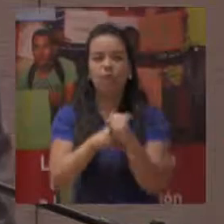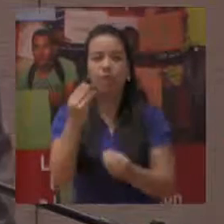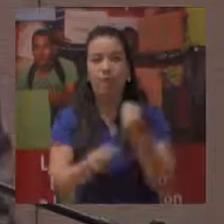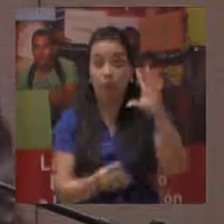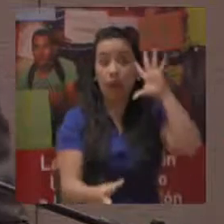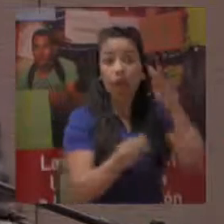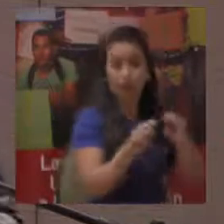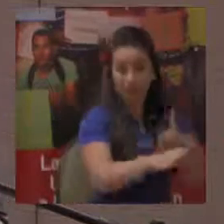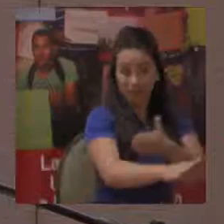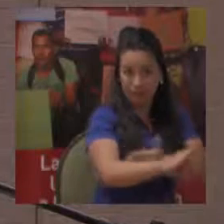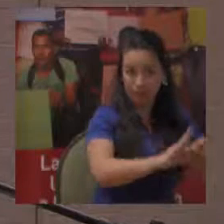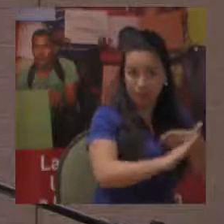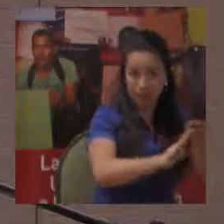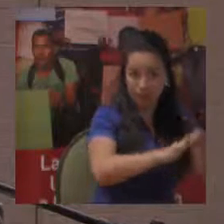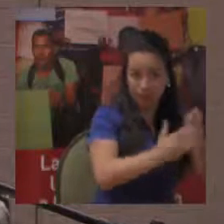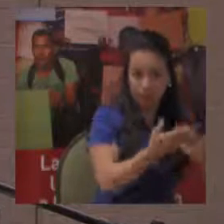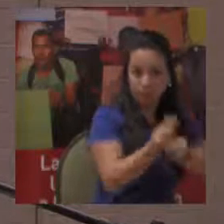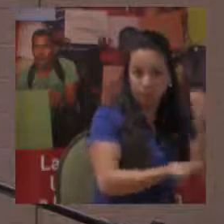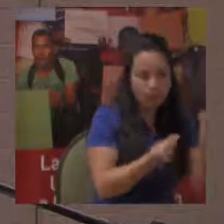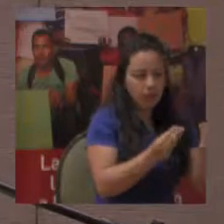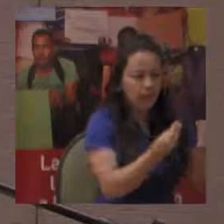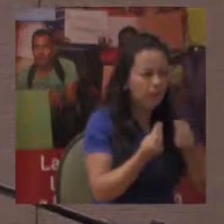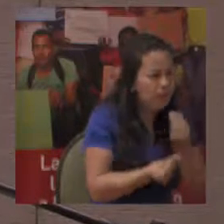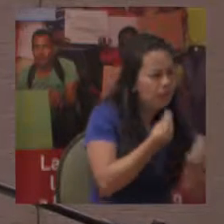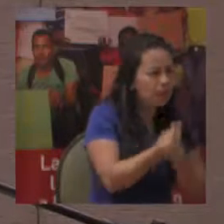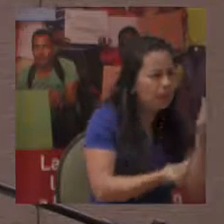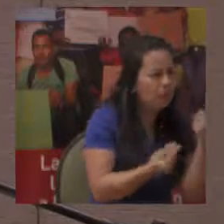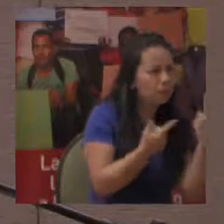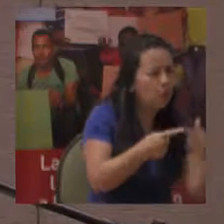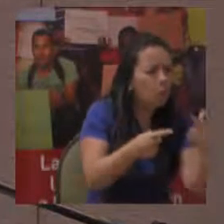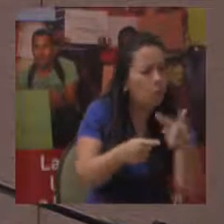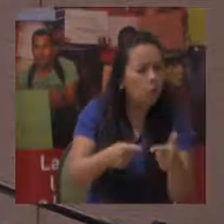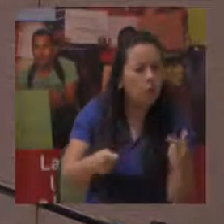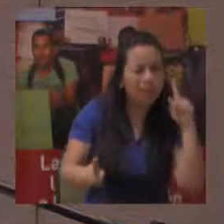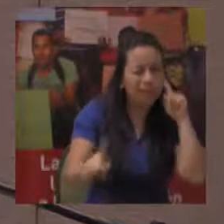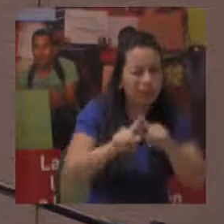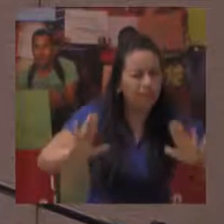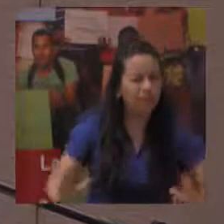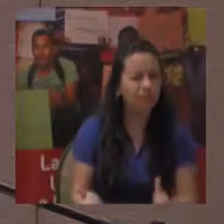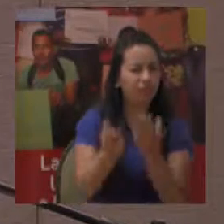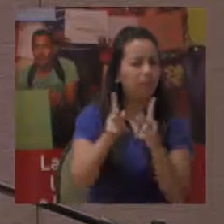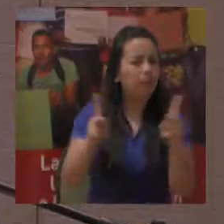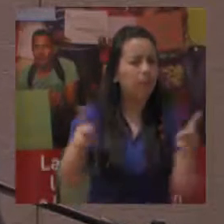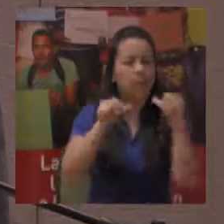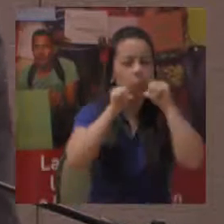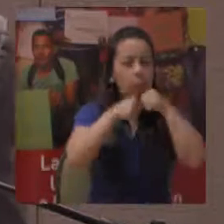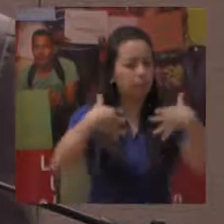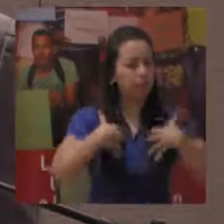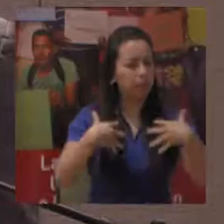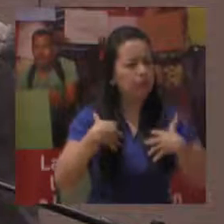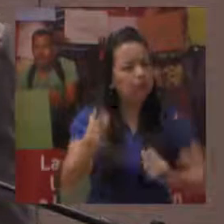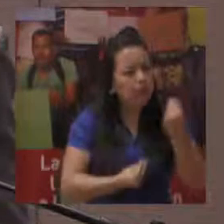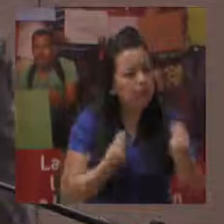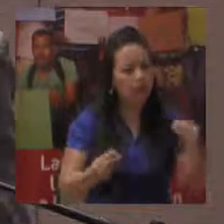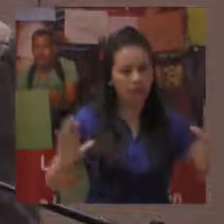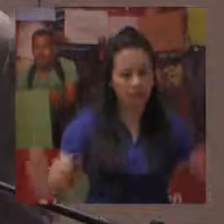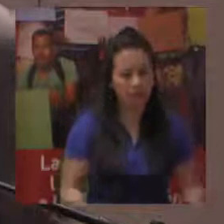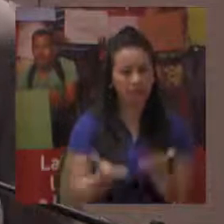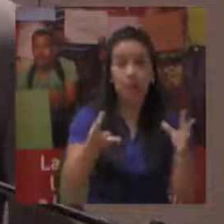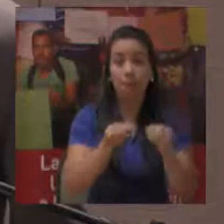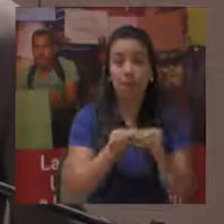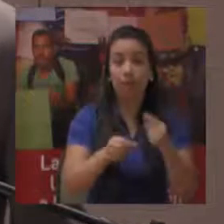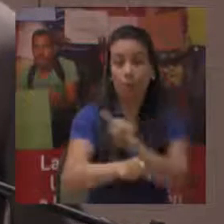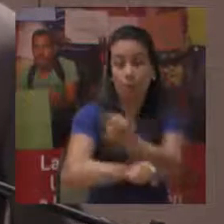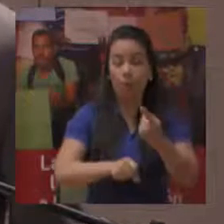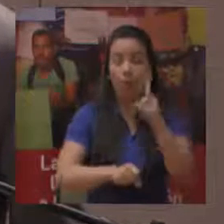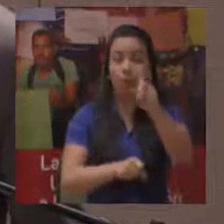comunidad diferentes formas en las que pueden contribuir a mejorar la calidad de vida de las mismas. Dedican 80 horas de su